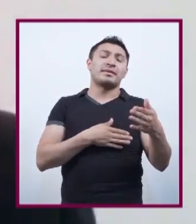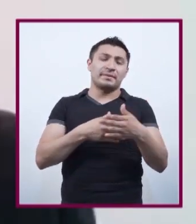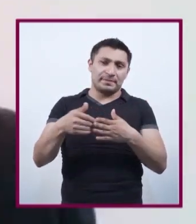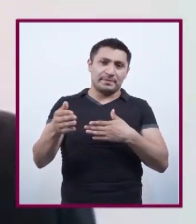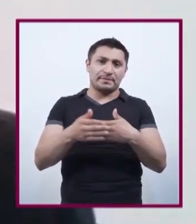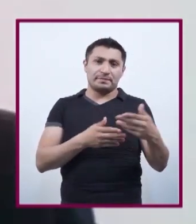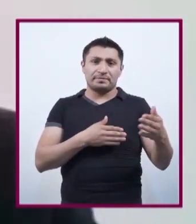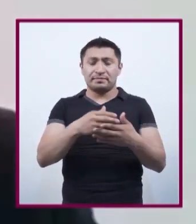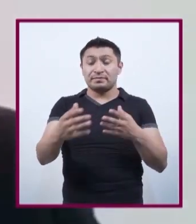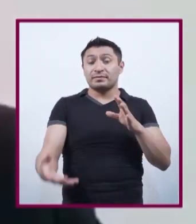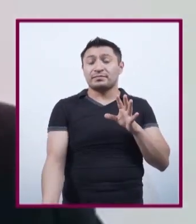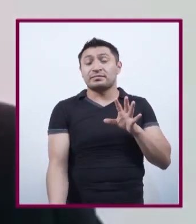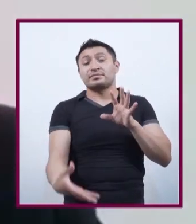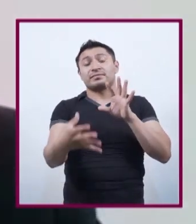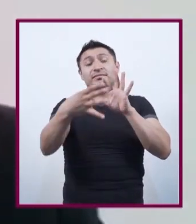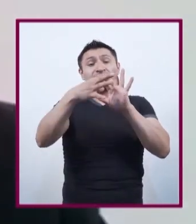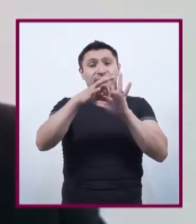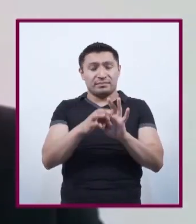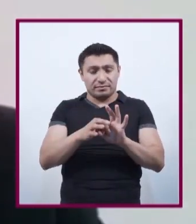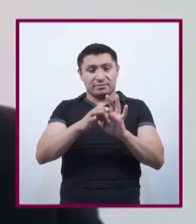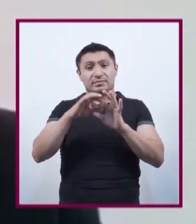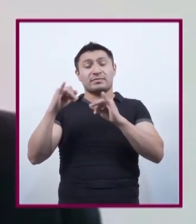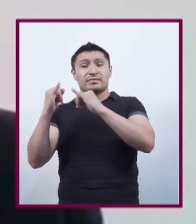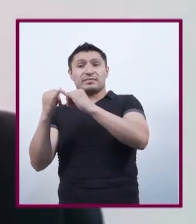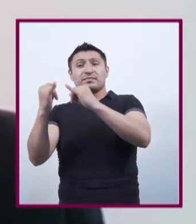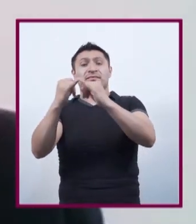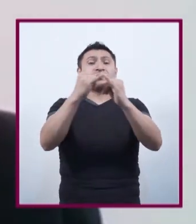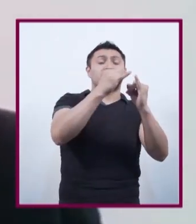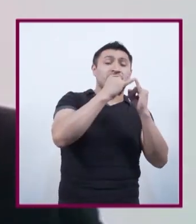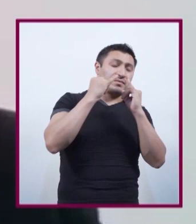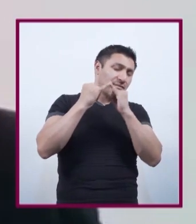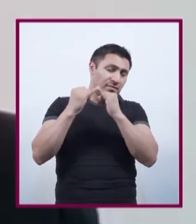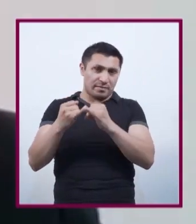están completamente actualizados, están